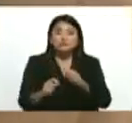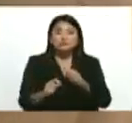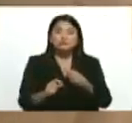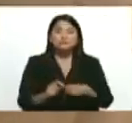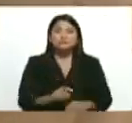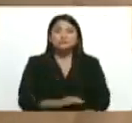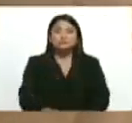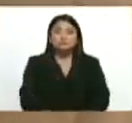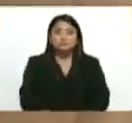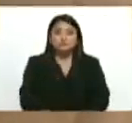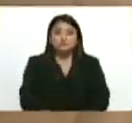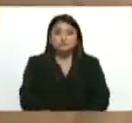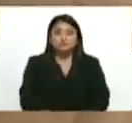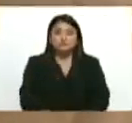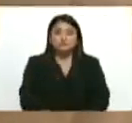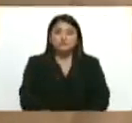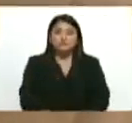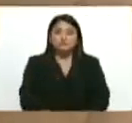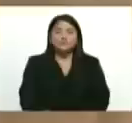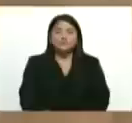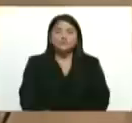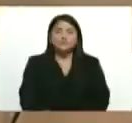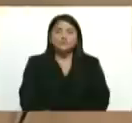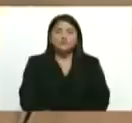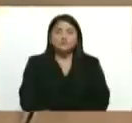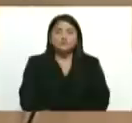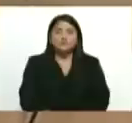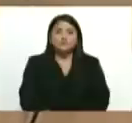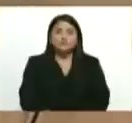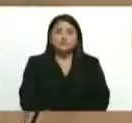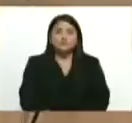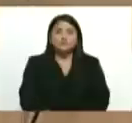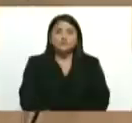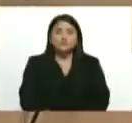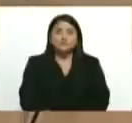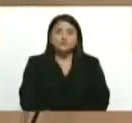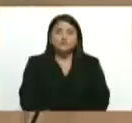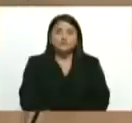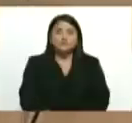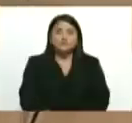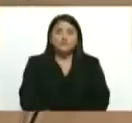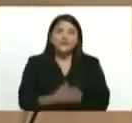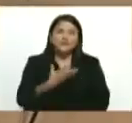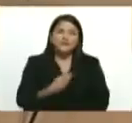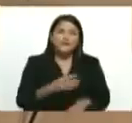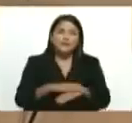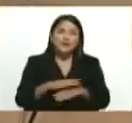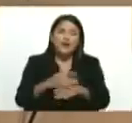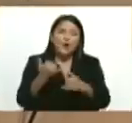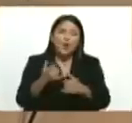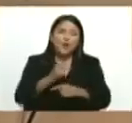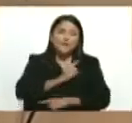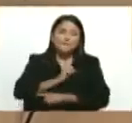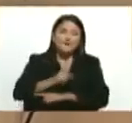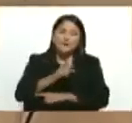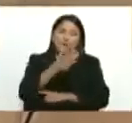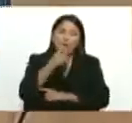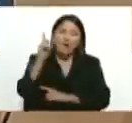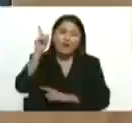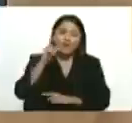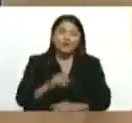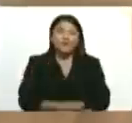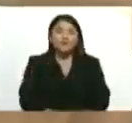erigirse en la nostalgia del imperio que fueron. Y resulta que la